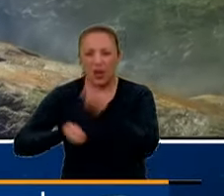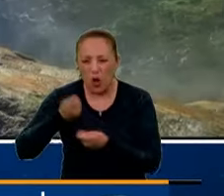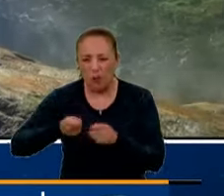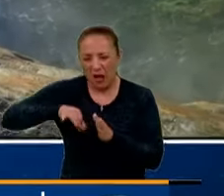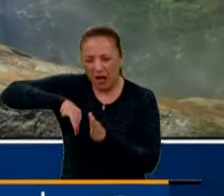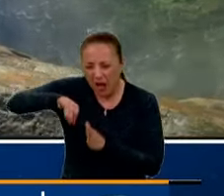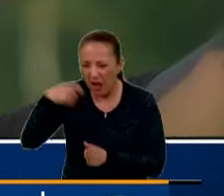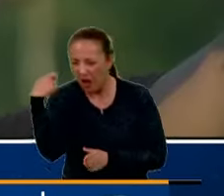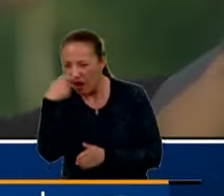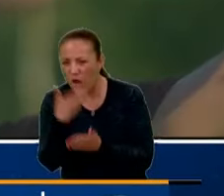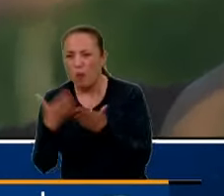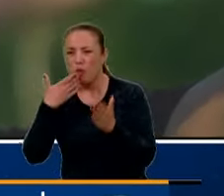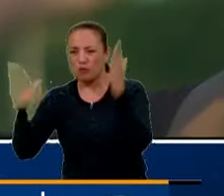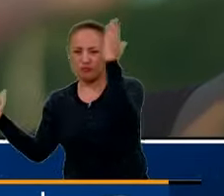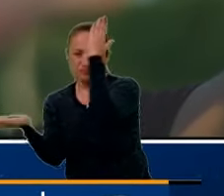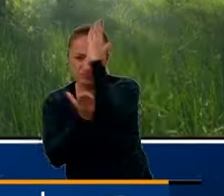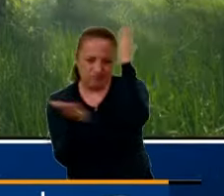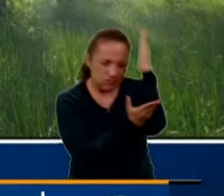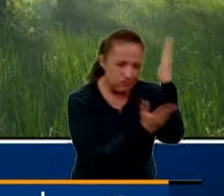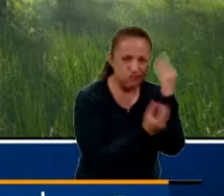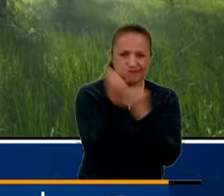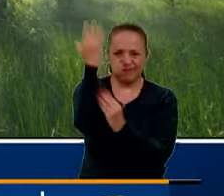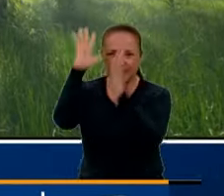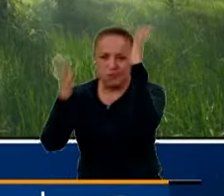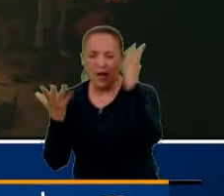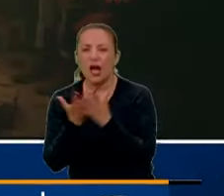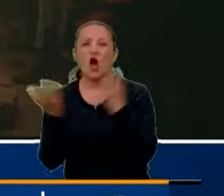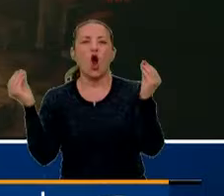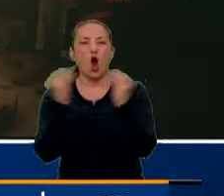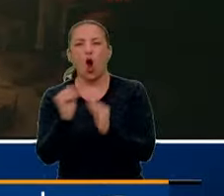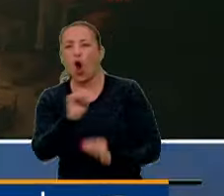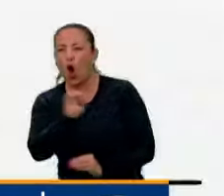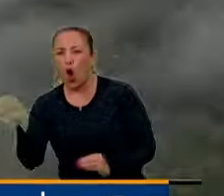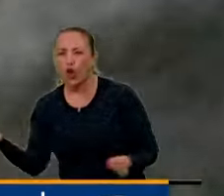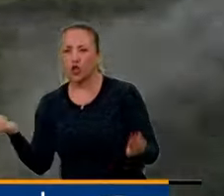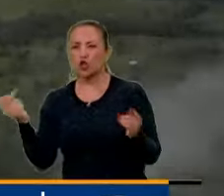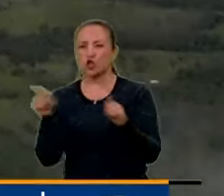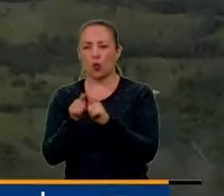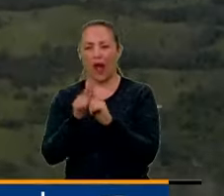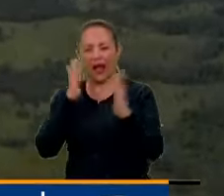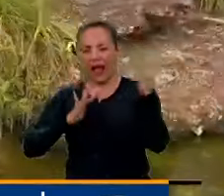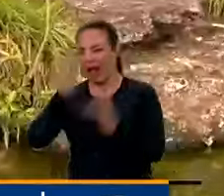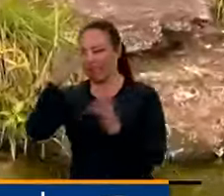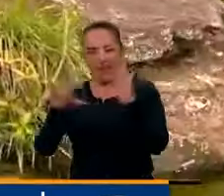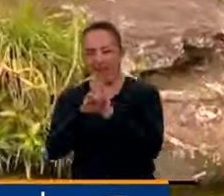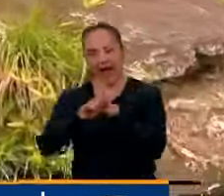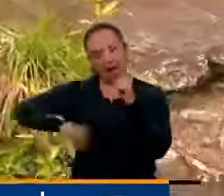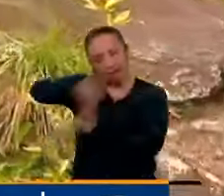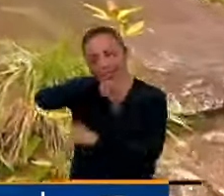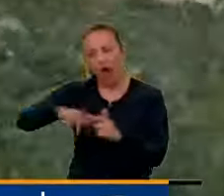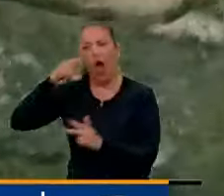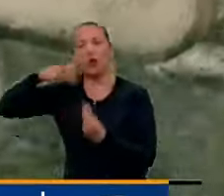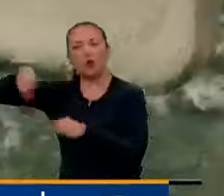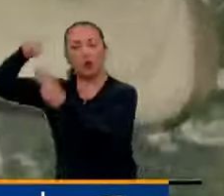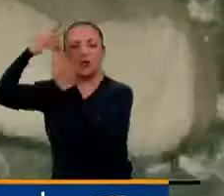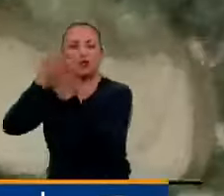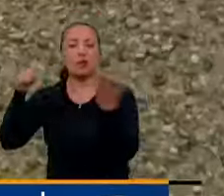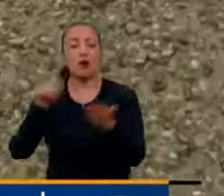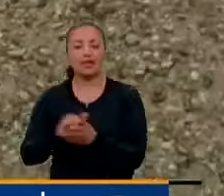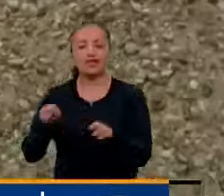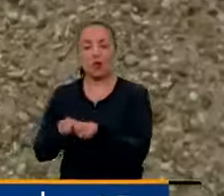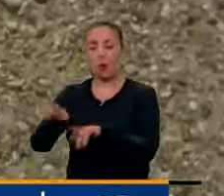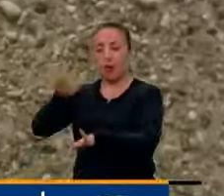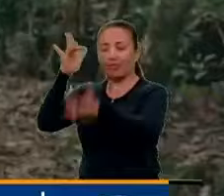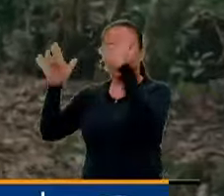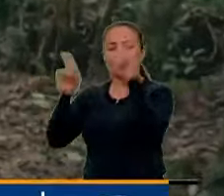por ejemplo, la deforestación, otro tipo de actividades que se presentan en la región. Tesoros que esperan ser descubiertos por miles